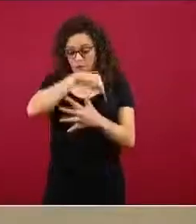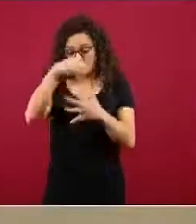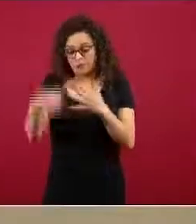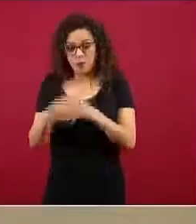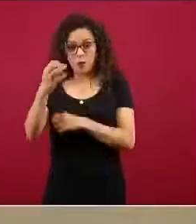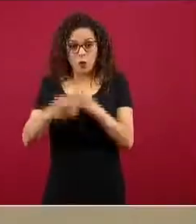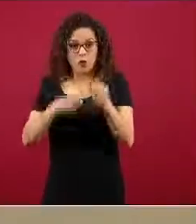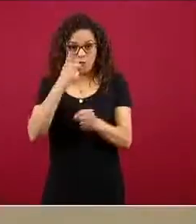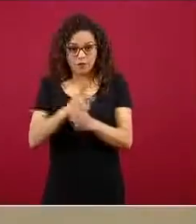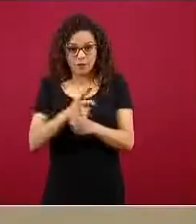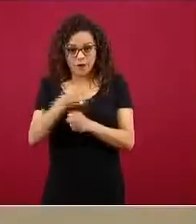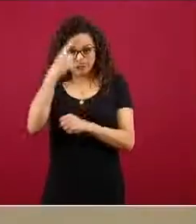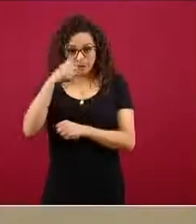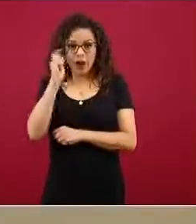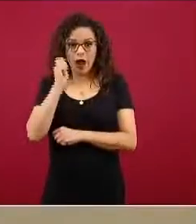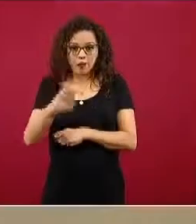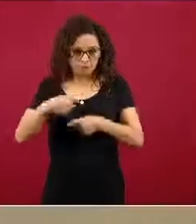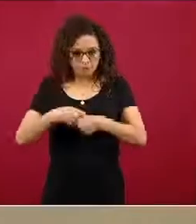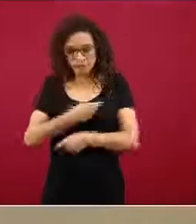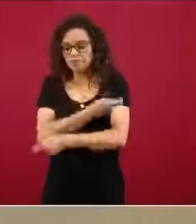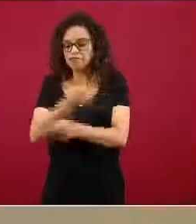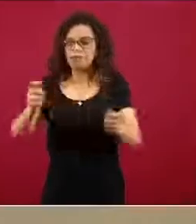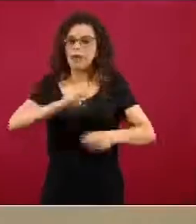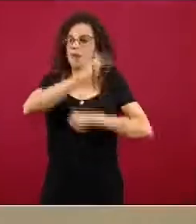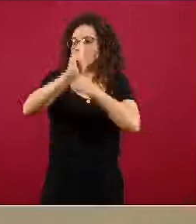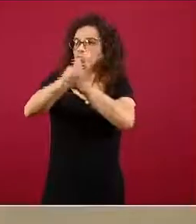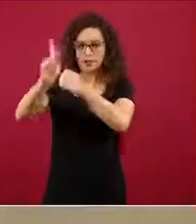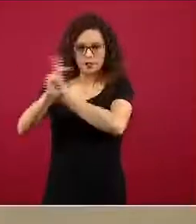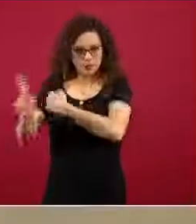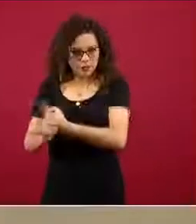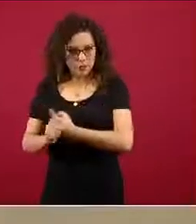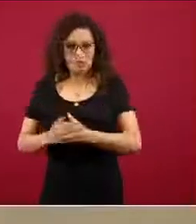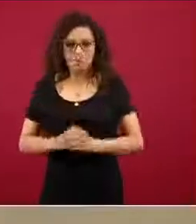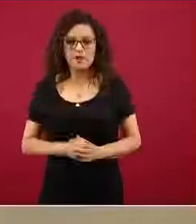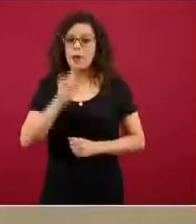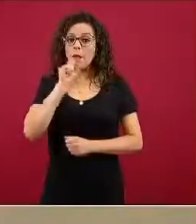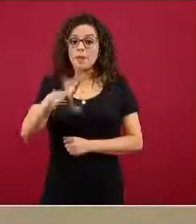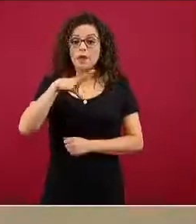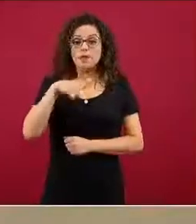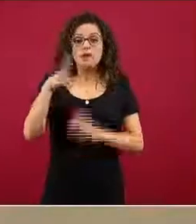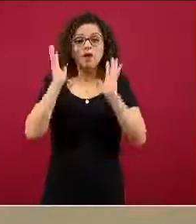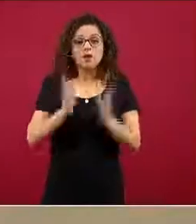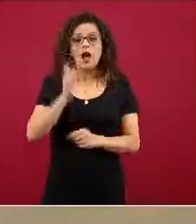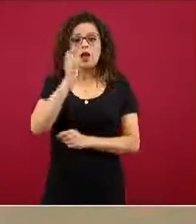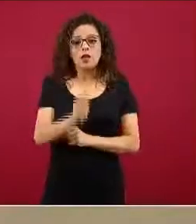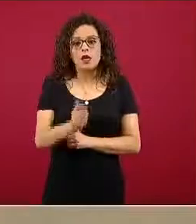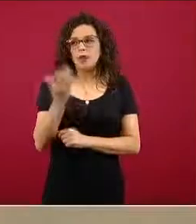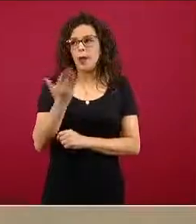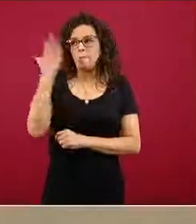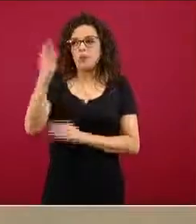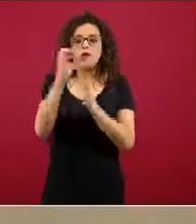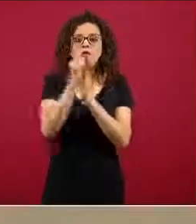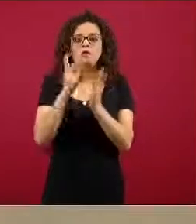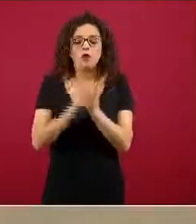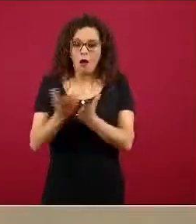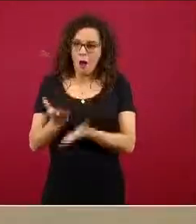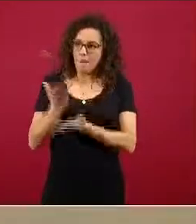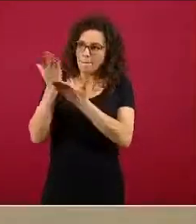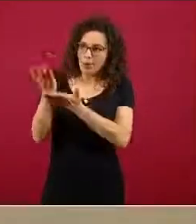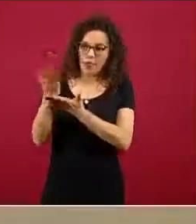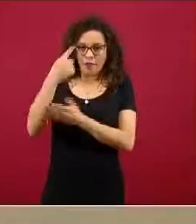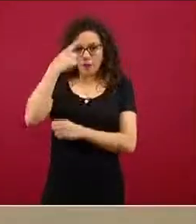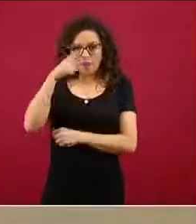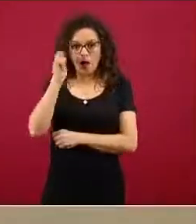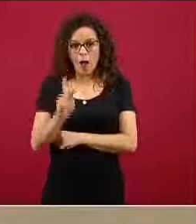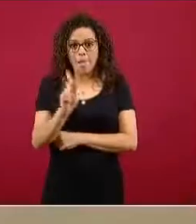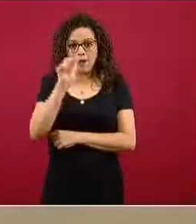están a disposición de los países. Asimismo, tenemos ya las solicitudes y las planes